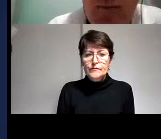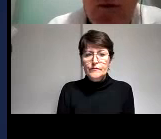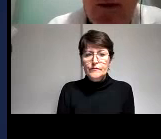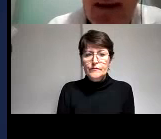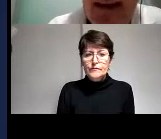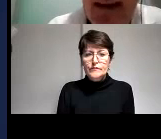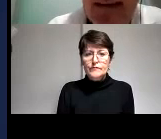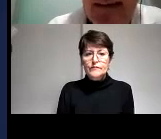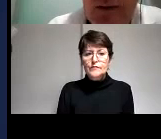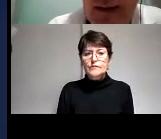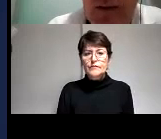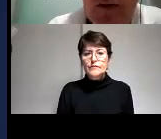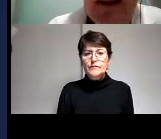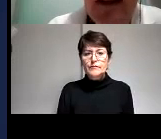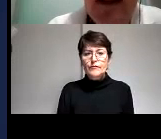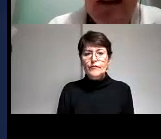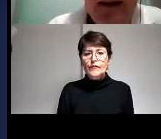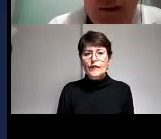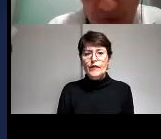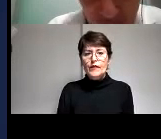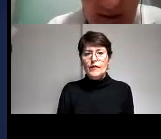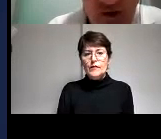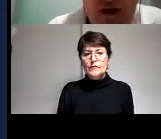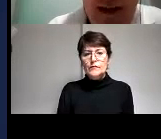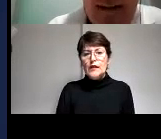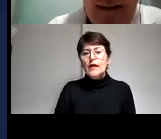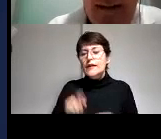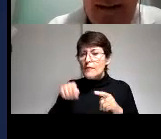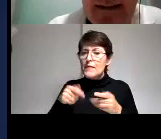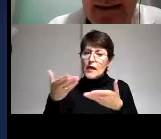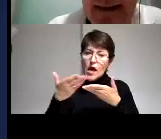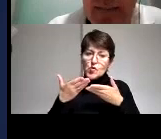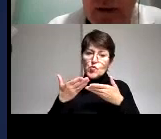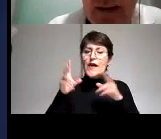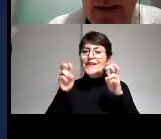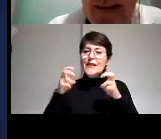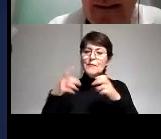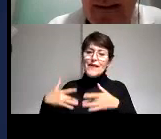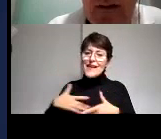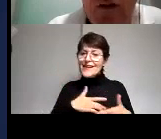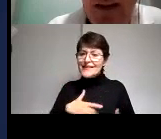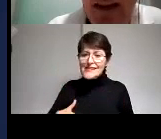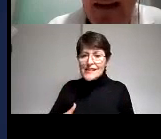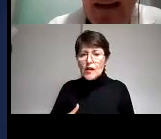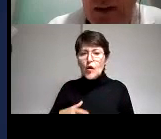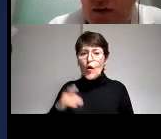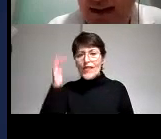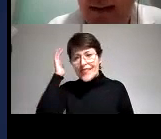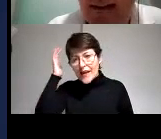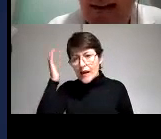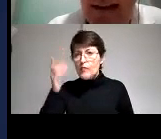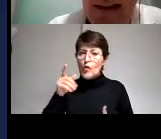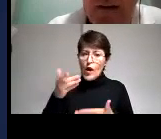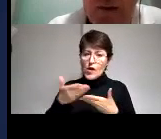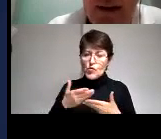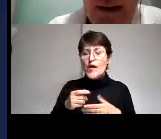actúan modulando el eje intestino-cerebro. Seguramente habréis oído hablar de este eje, pero en esencia he de deciros que la serotonina,